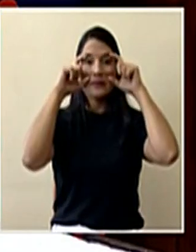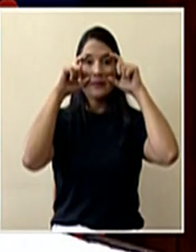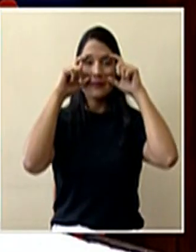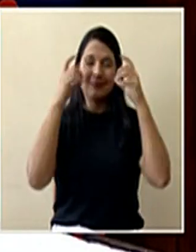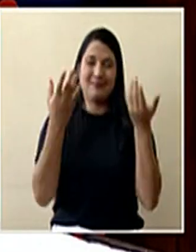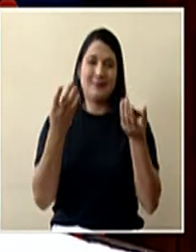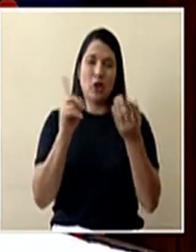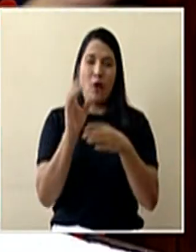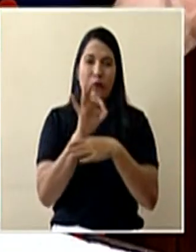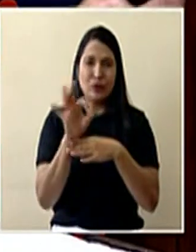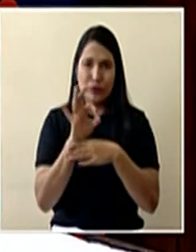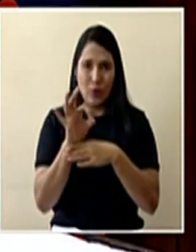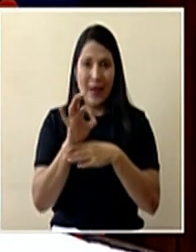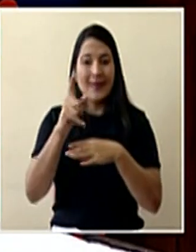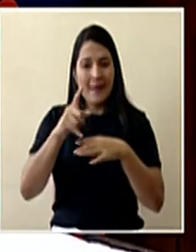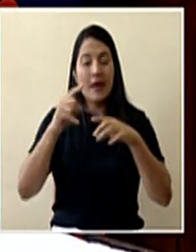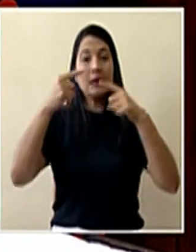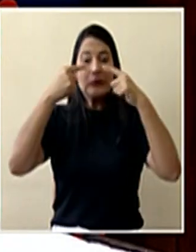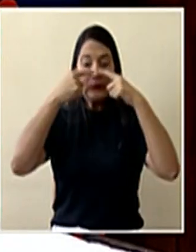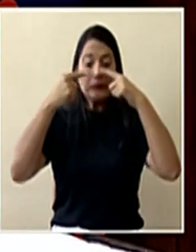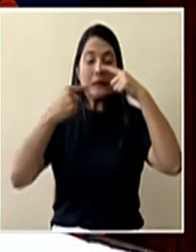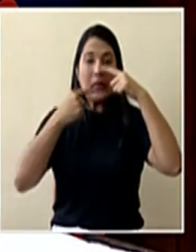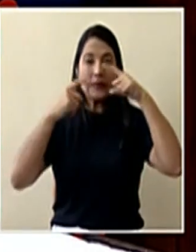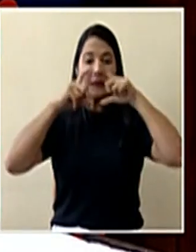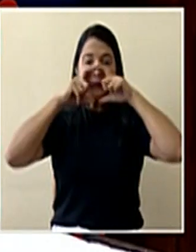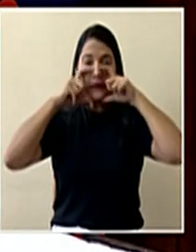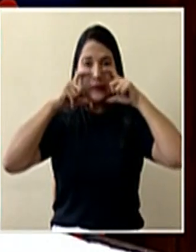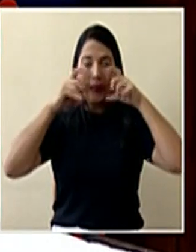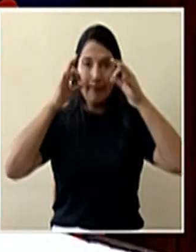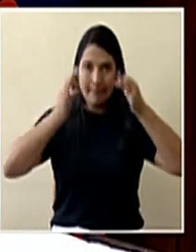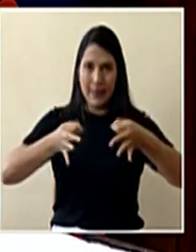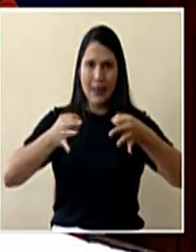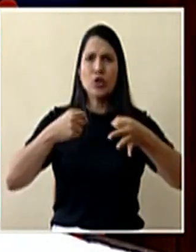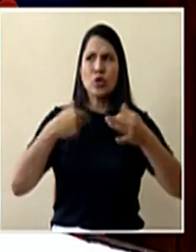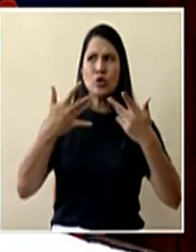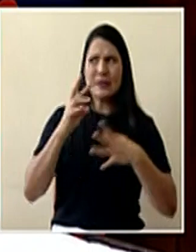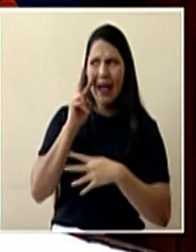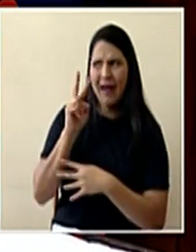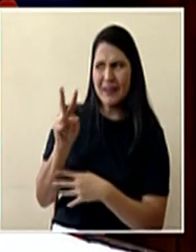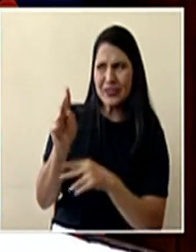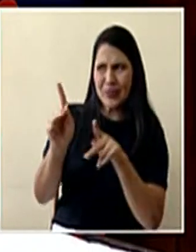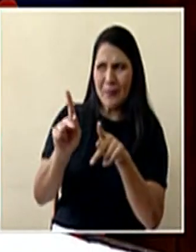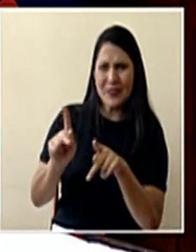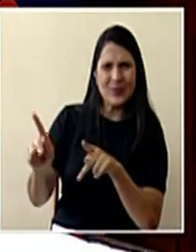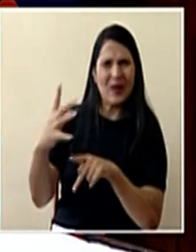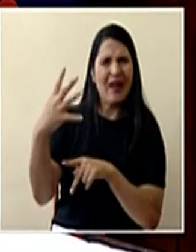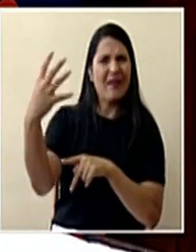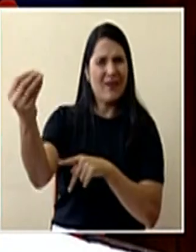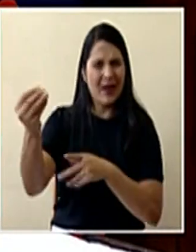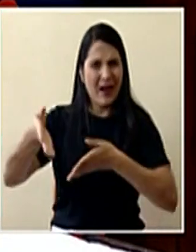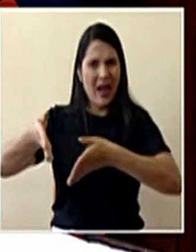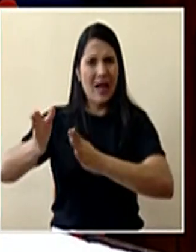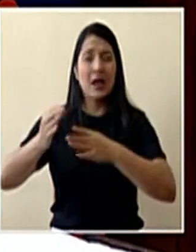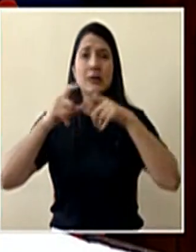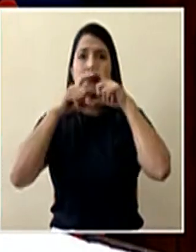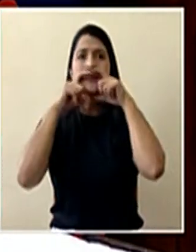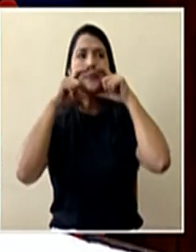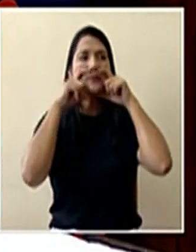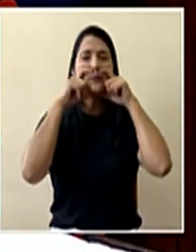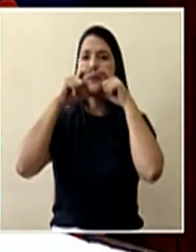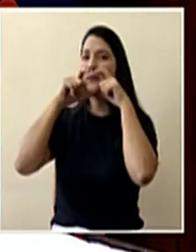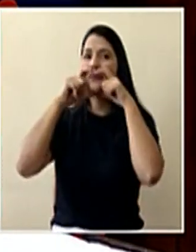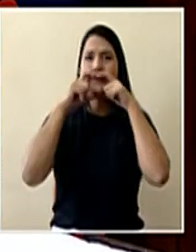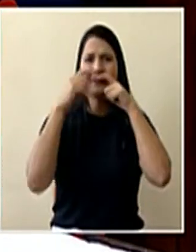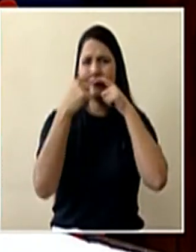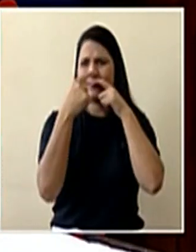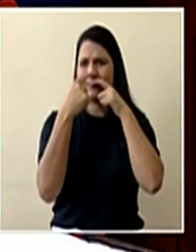de contaminación. Y yo he visto mucha gente en la calle que anda utilizando estas mascarillas con la nariz por fuera, o se la quitan, la ponen sobre la mesa, se la